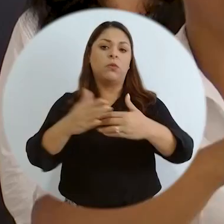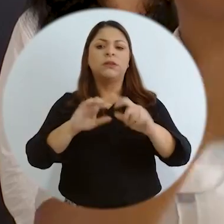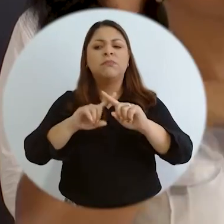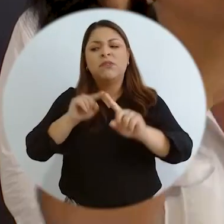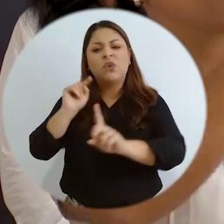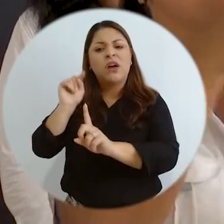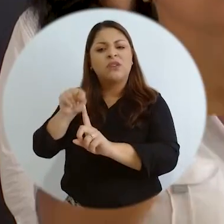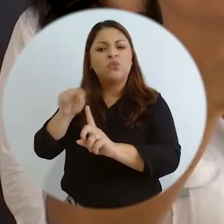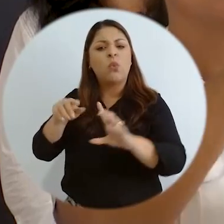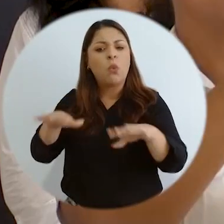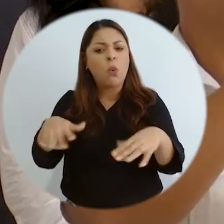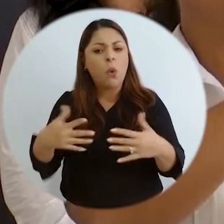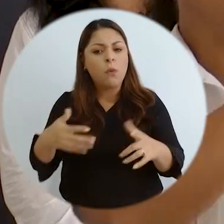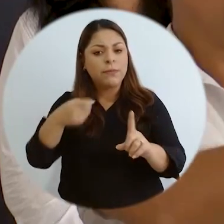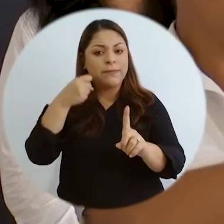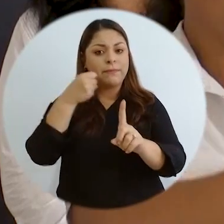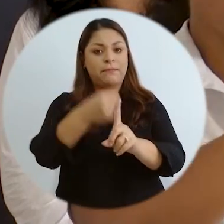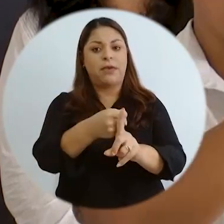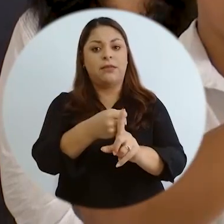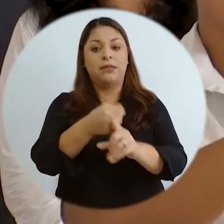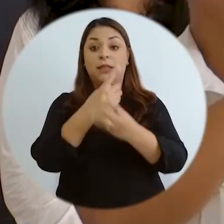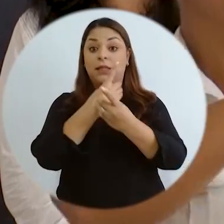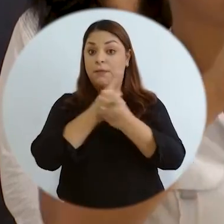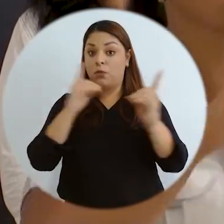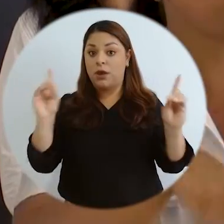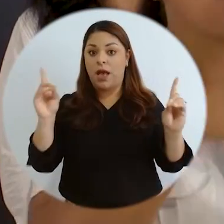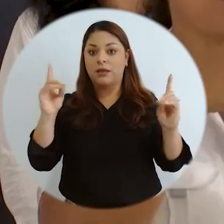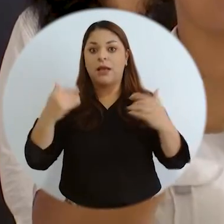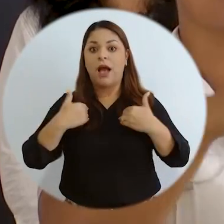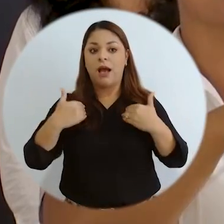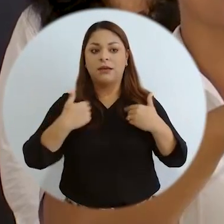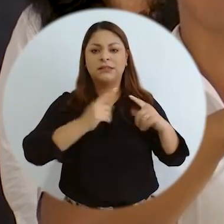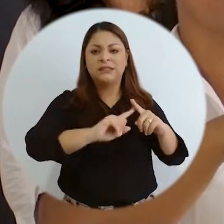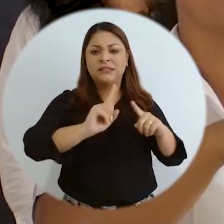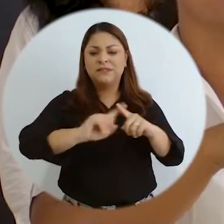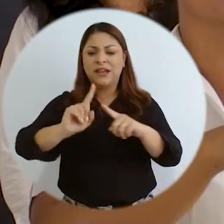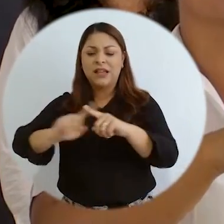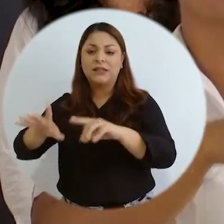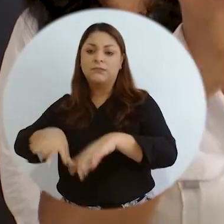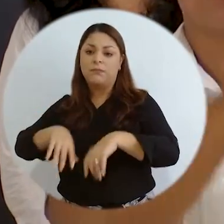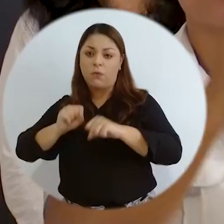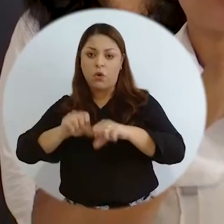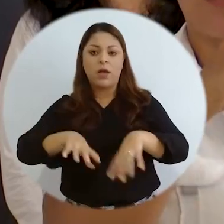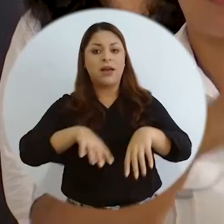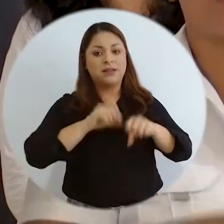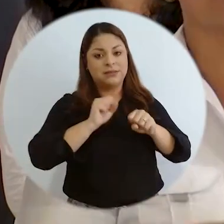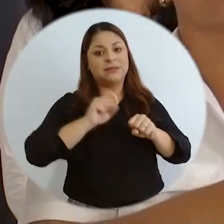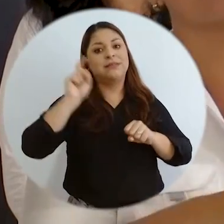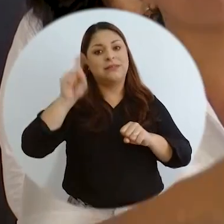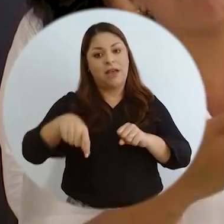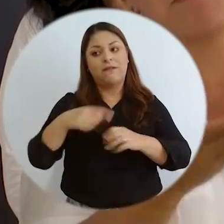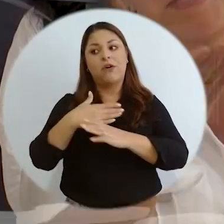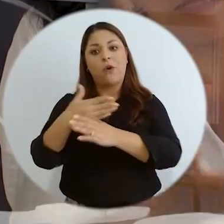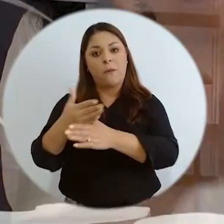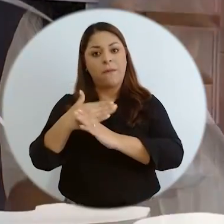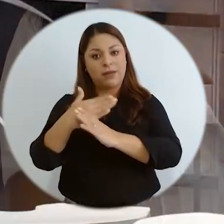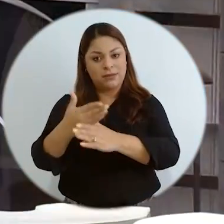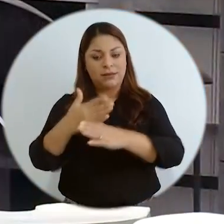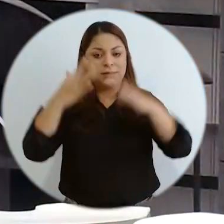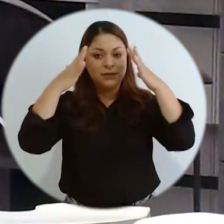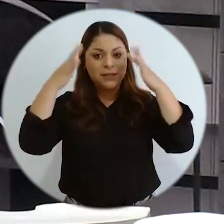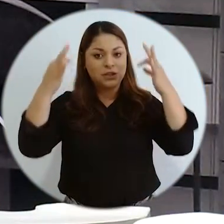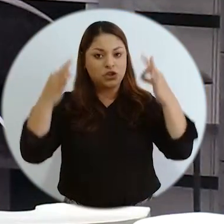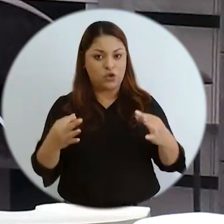con los que hay que compartir las decisiones. Sí. Una actitud de veto no es o sea, se usa en circunstancias